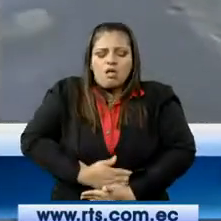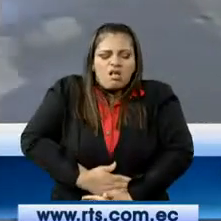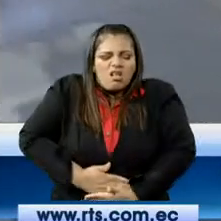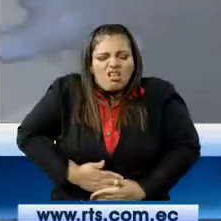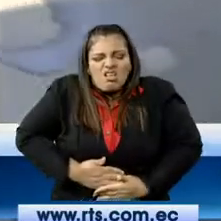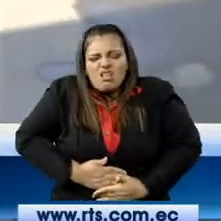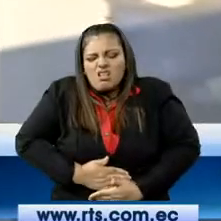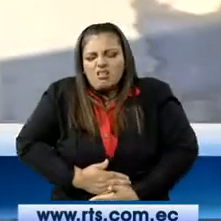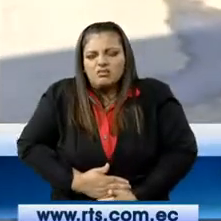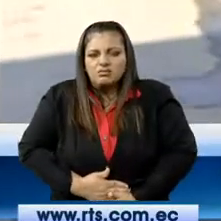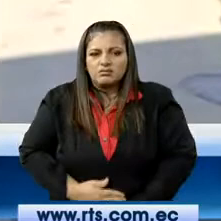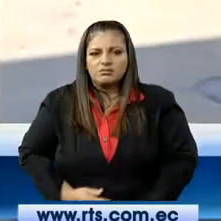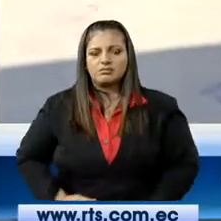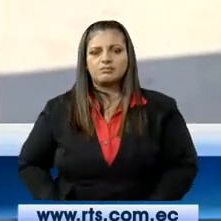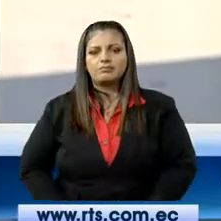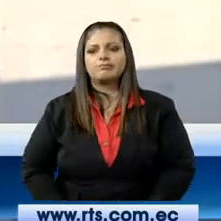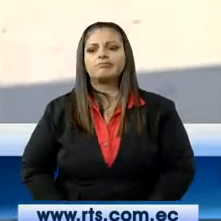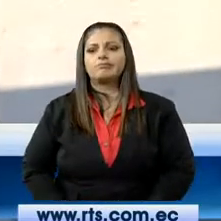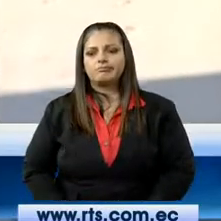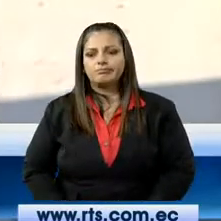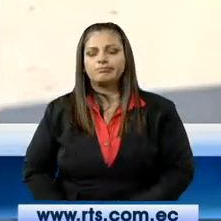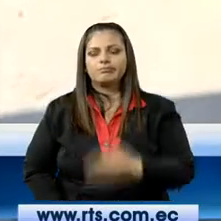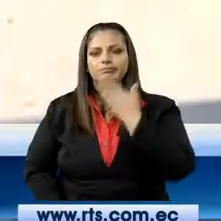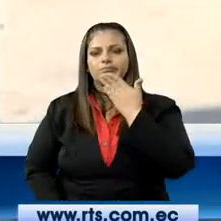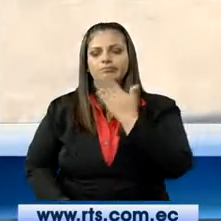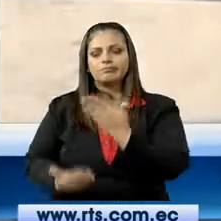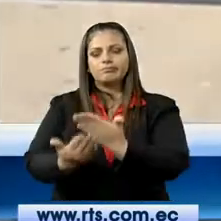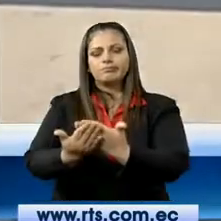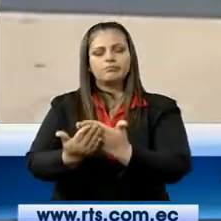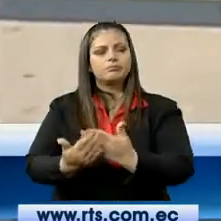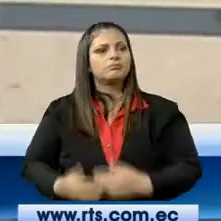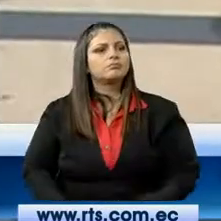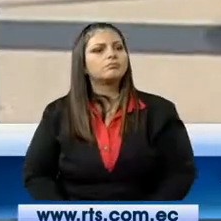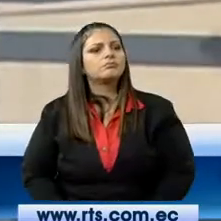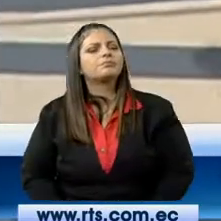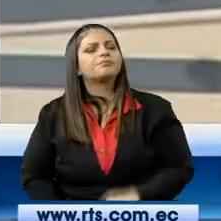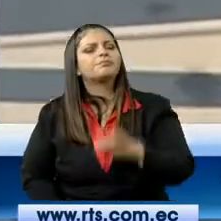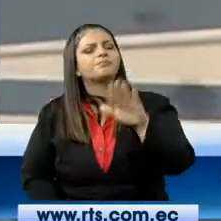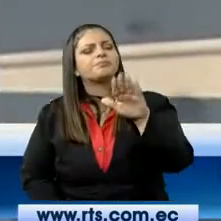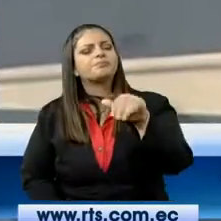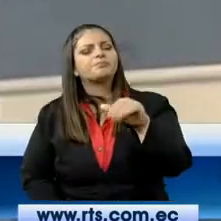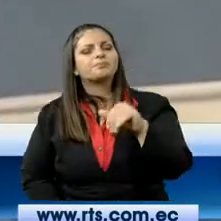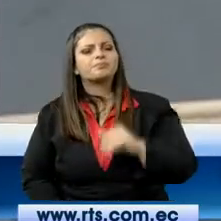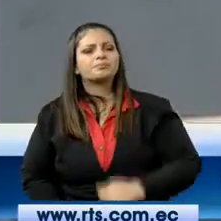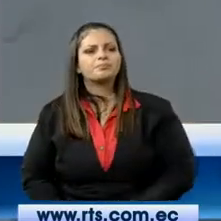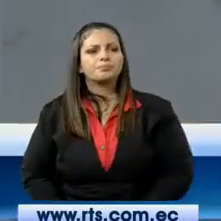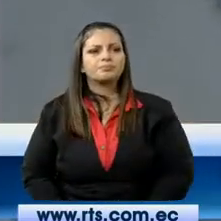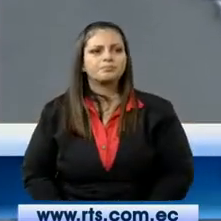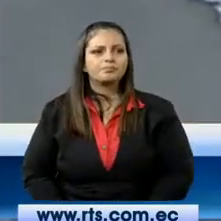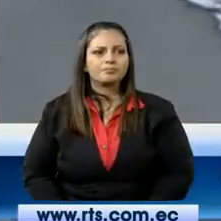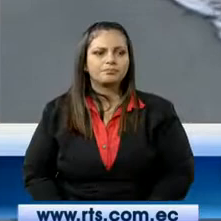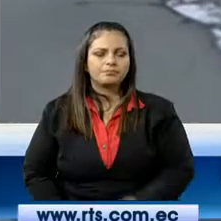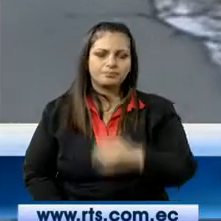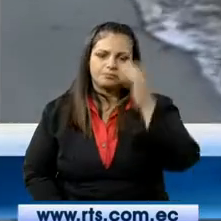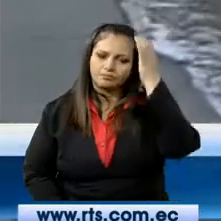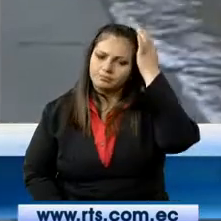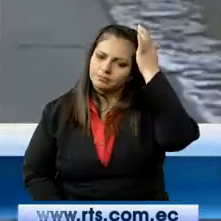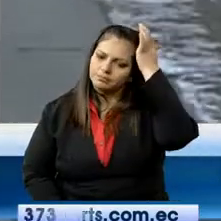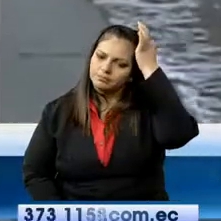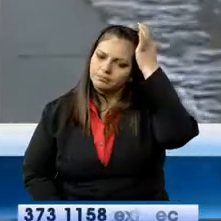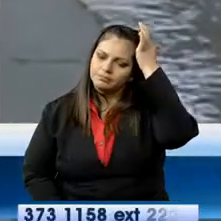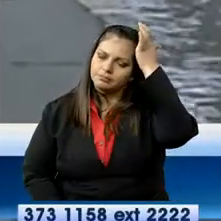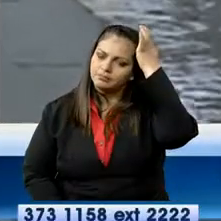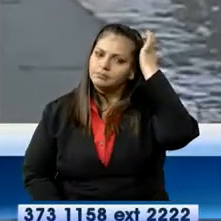problema. Listo, muchísimas gracias. Señora, señor, ustedes ya... y eso, bueno, no tiene que ver con esto, pero también